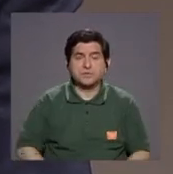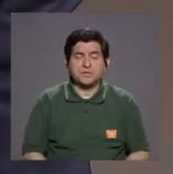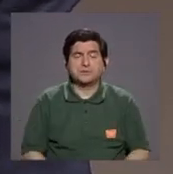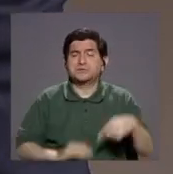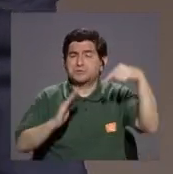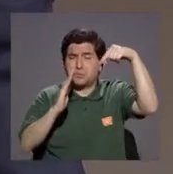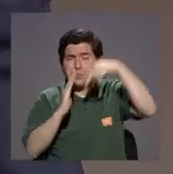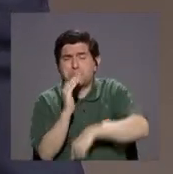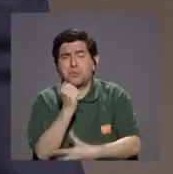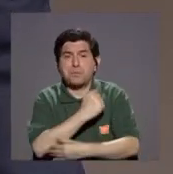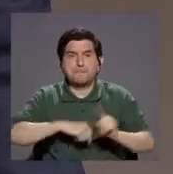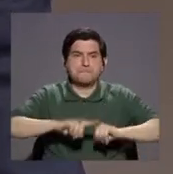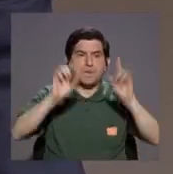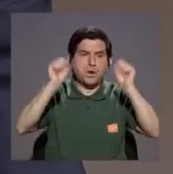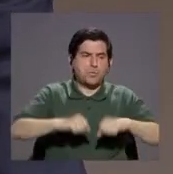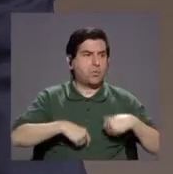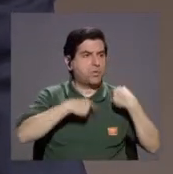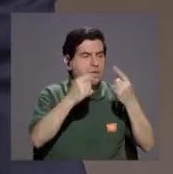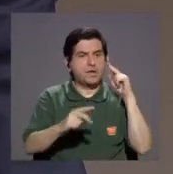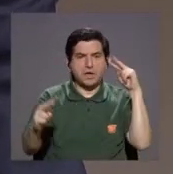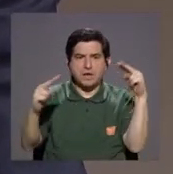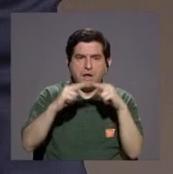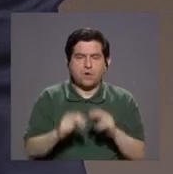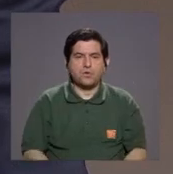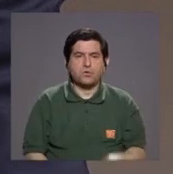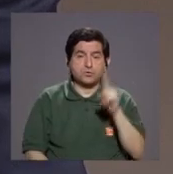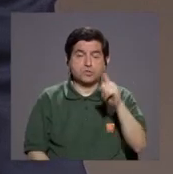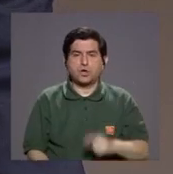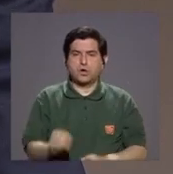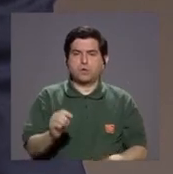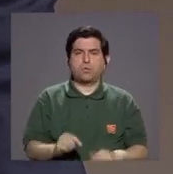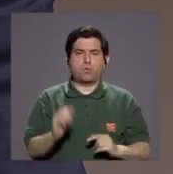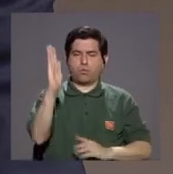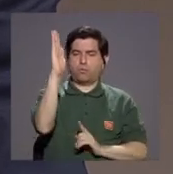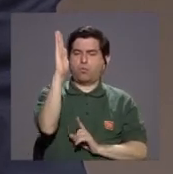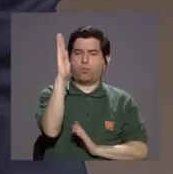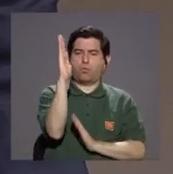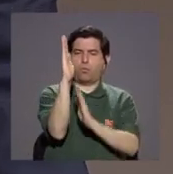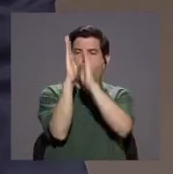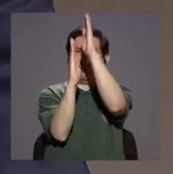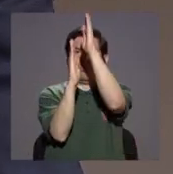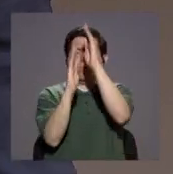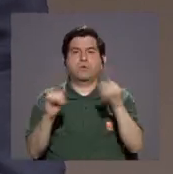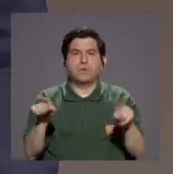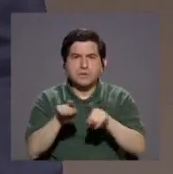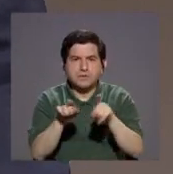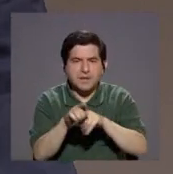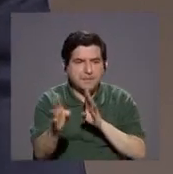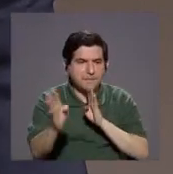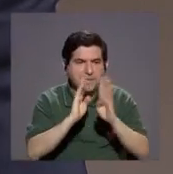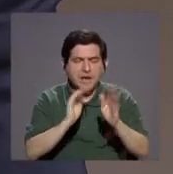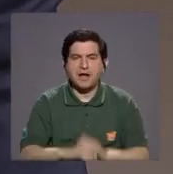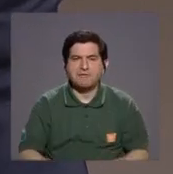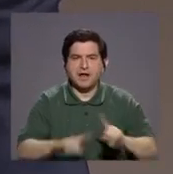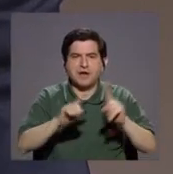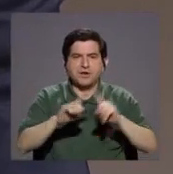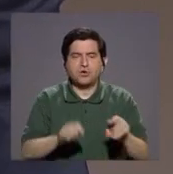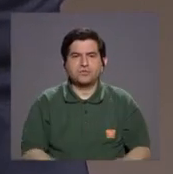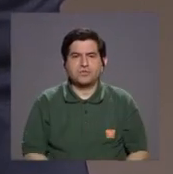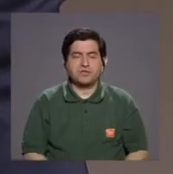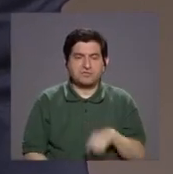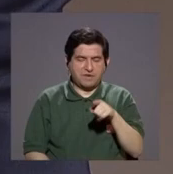pobreza que tiene la oportunidad de ir a conocer un cohete en persona tienen la oportunidad de hablar con astronautas